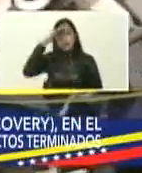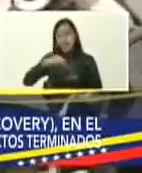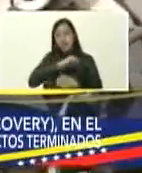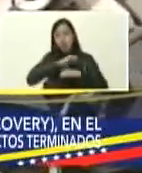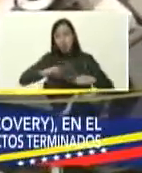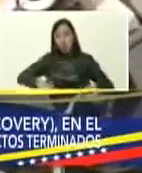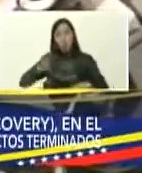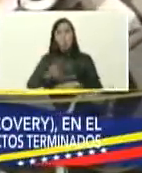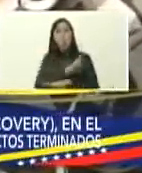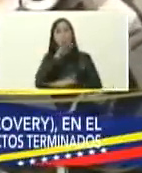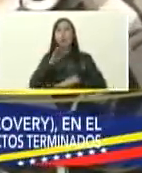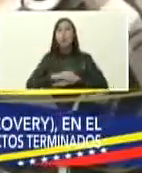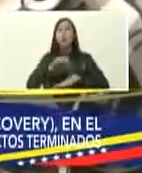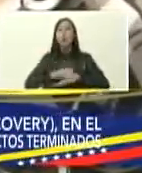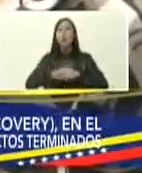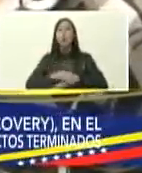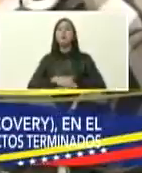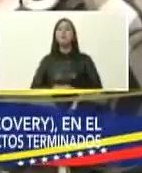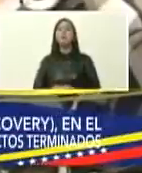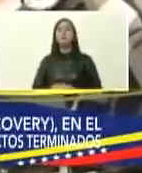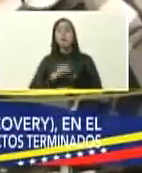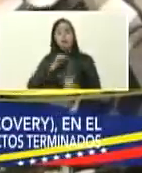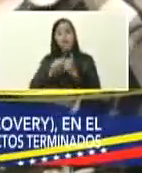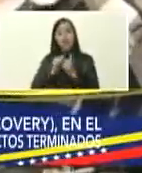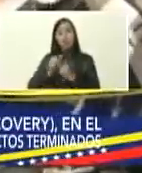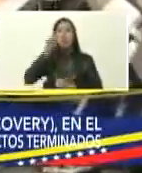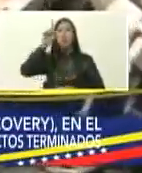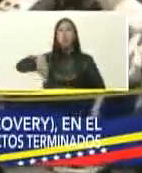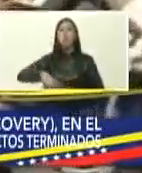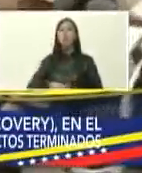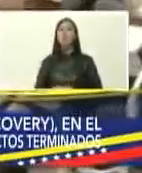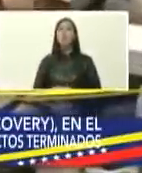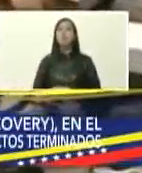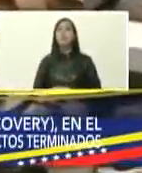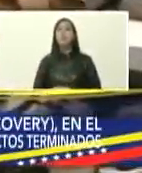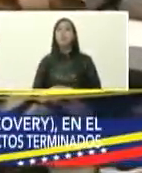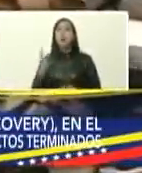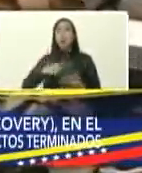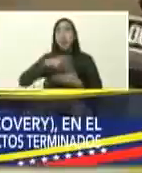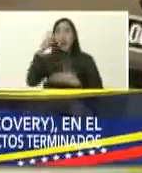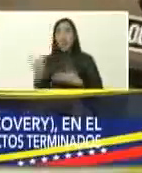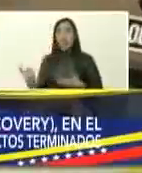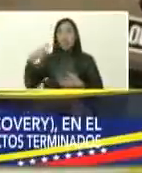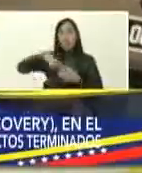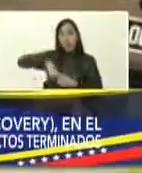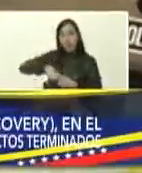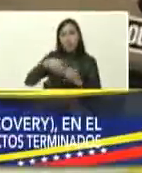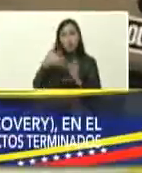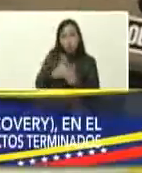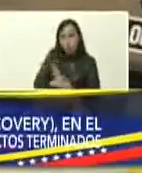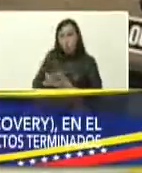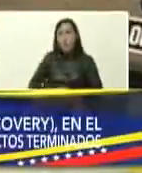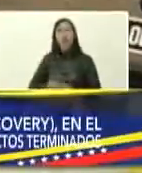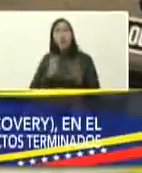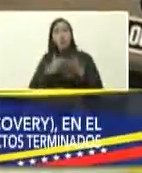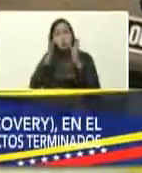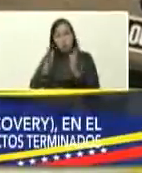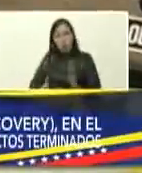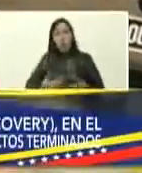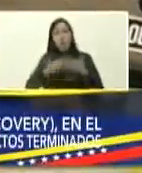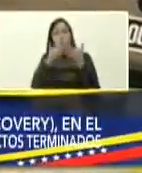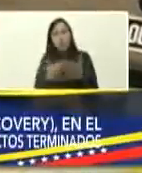y calzados deportivos. Hemos participado en el plan Z, en el paquete escolar,